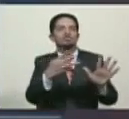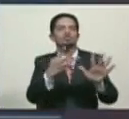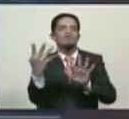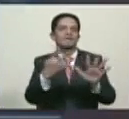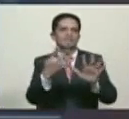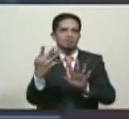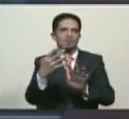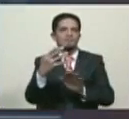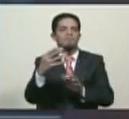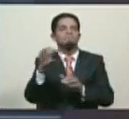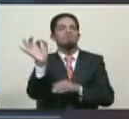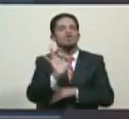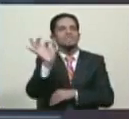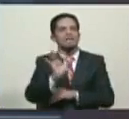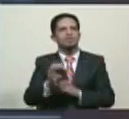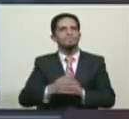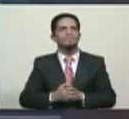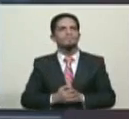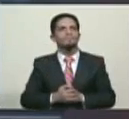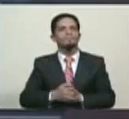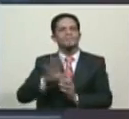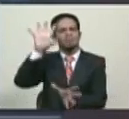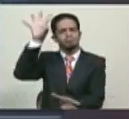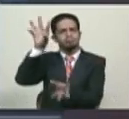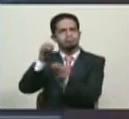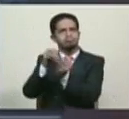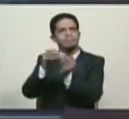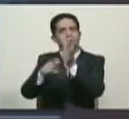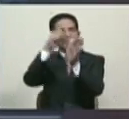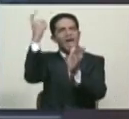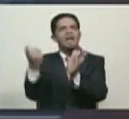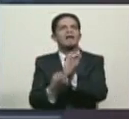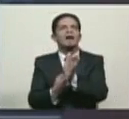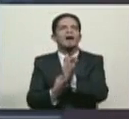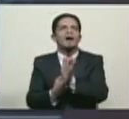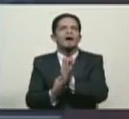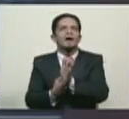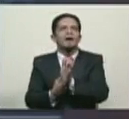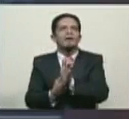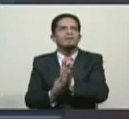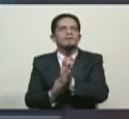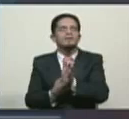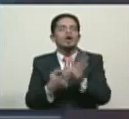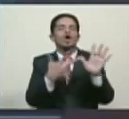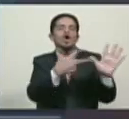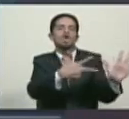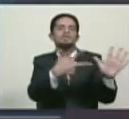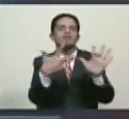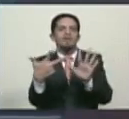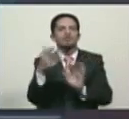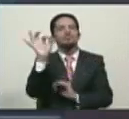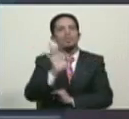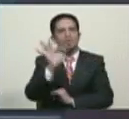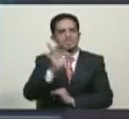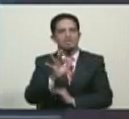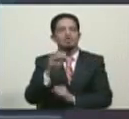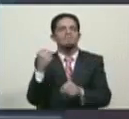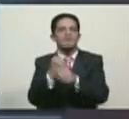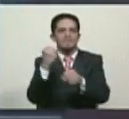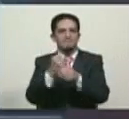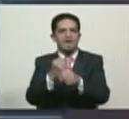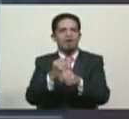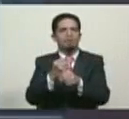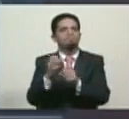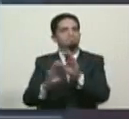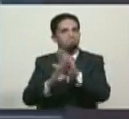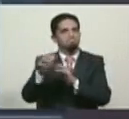de efectividad. Y la Sala Plena del Tribunal Supremo de Justicia, un 88% de efectividad en la